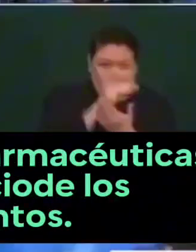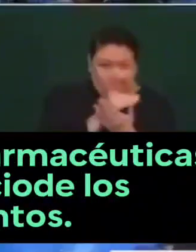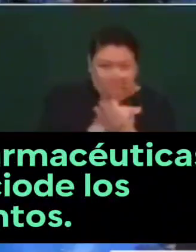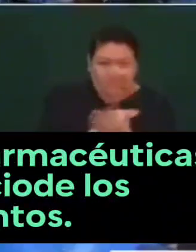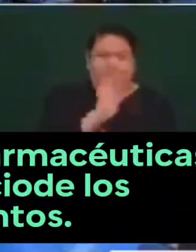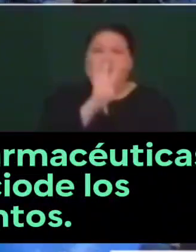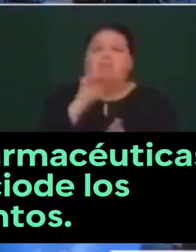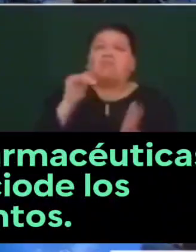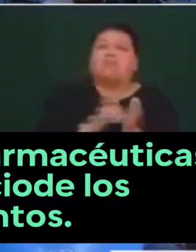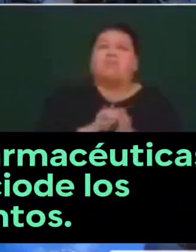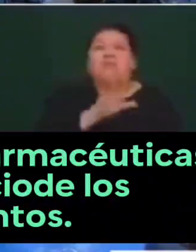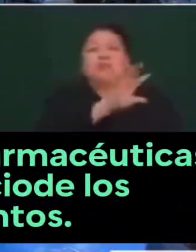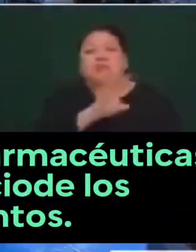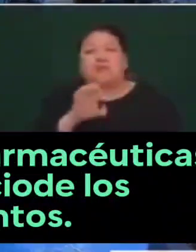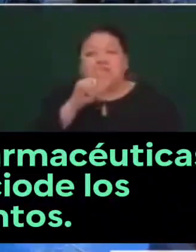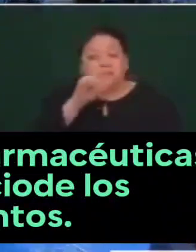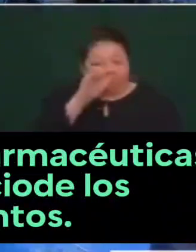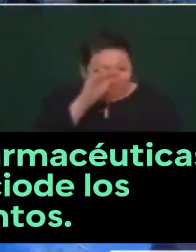4,500.